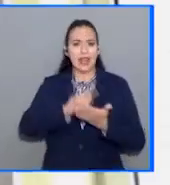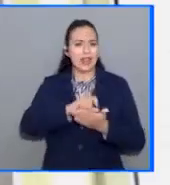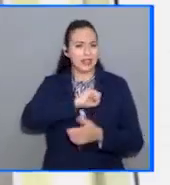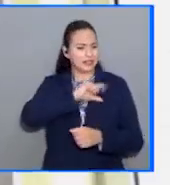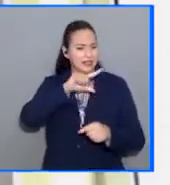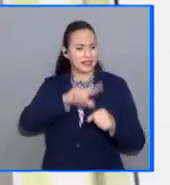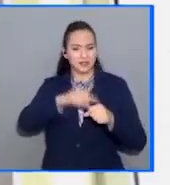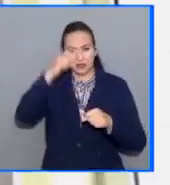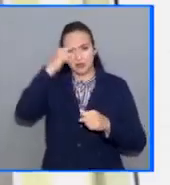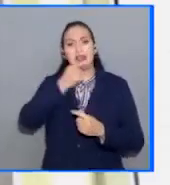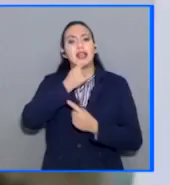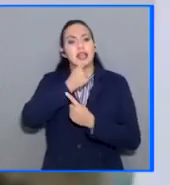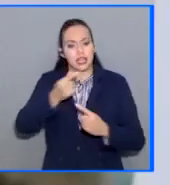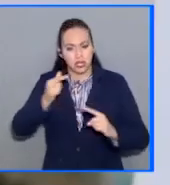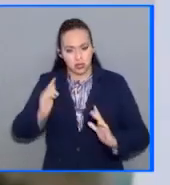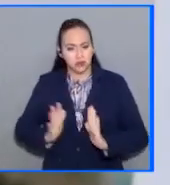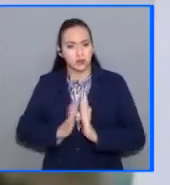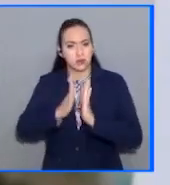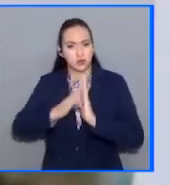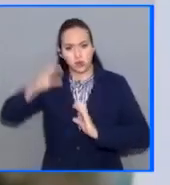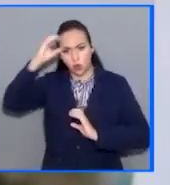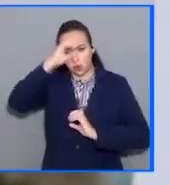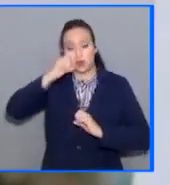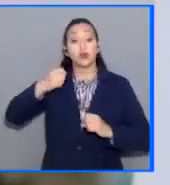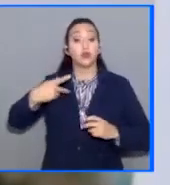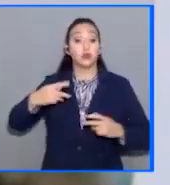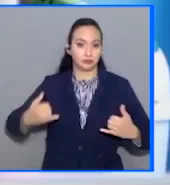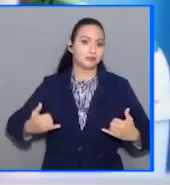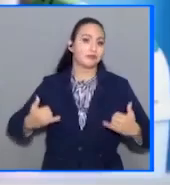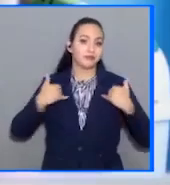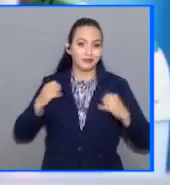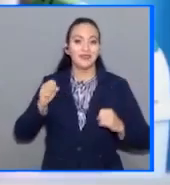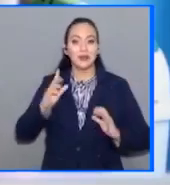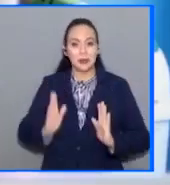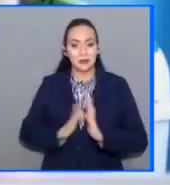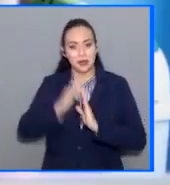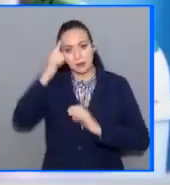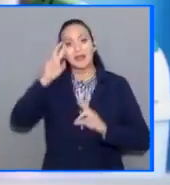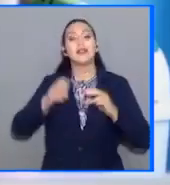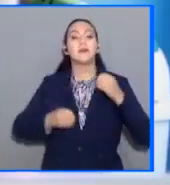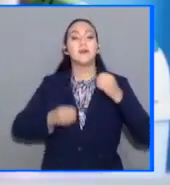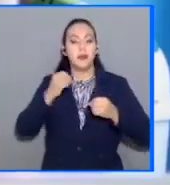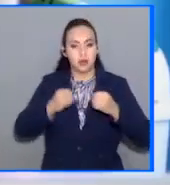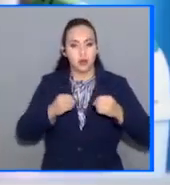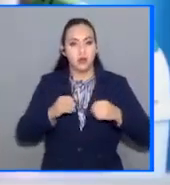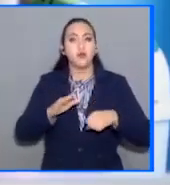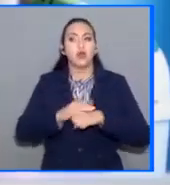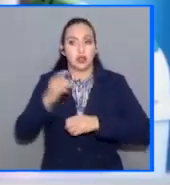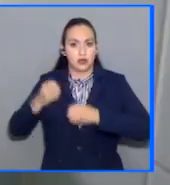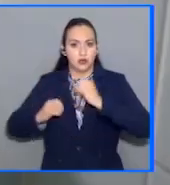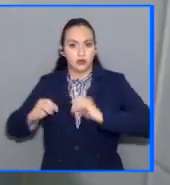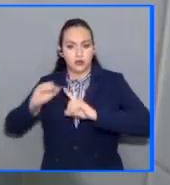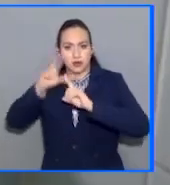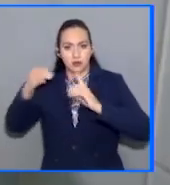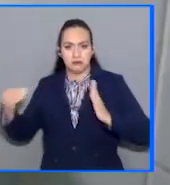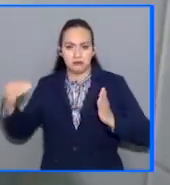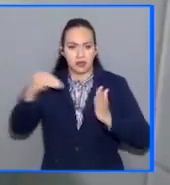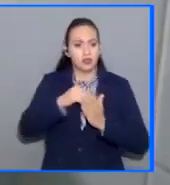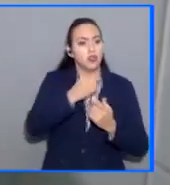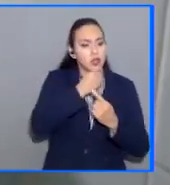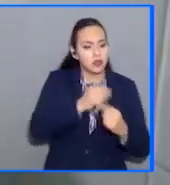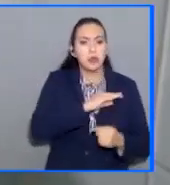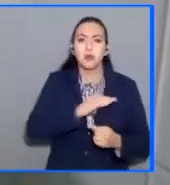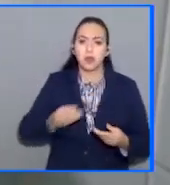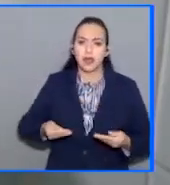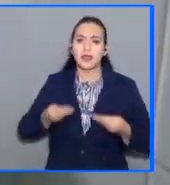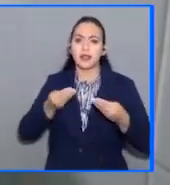de niñas, niños y adolescentes en procesos de justicia basados en jurisprudencia de la Suprema Corte permiten evitar su revictimización